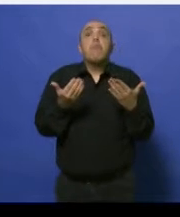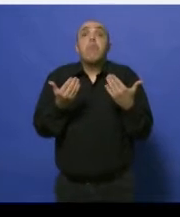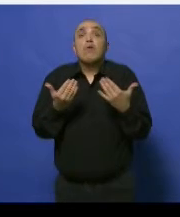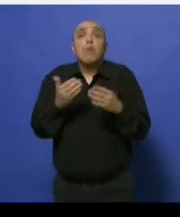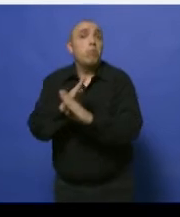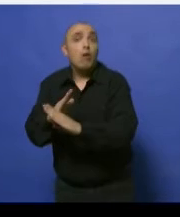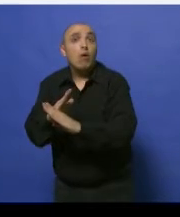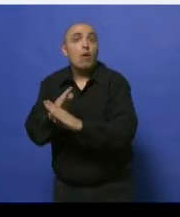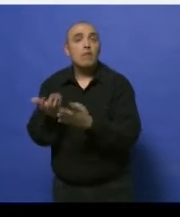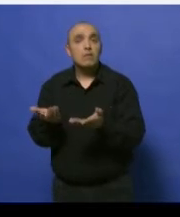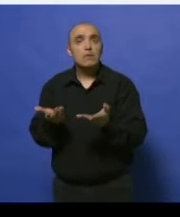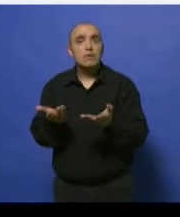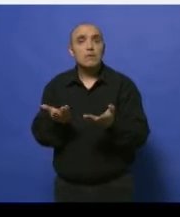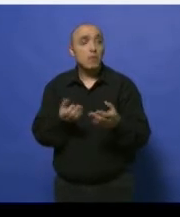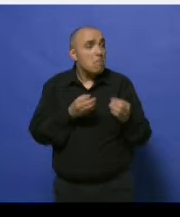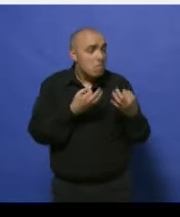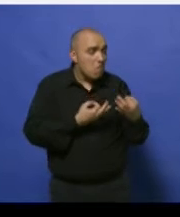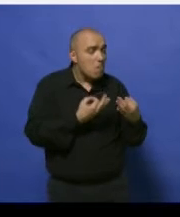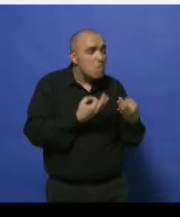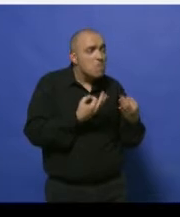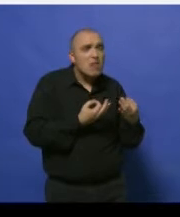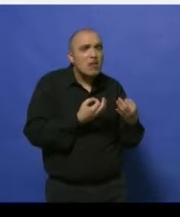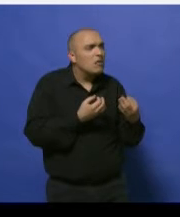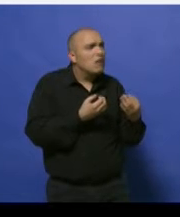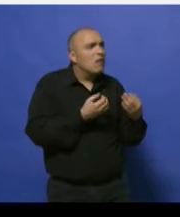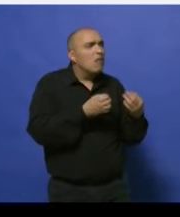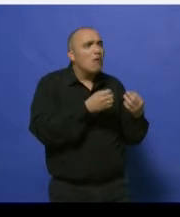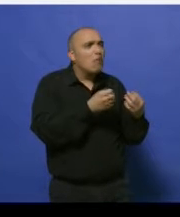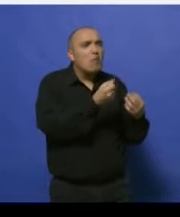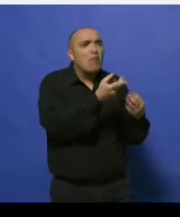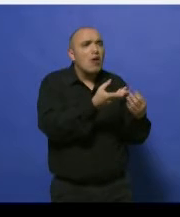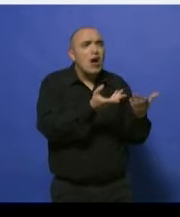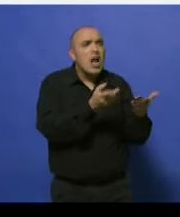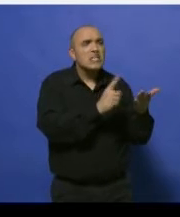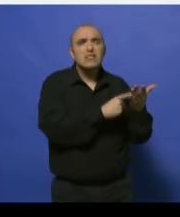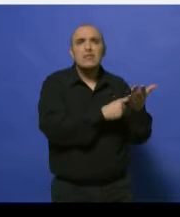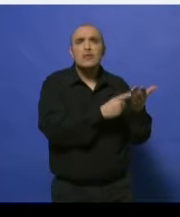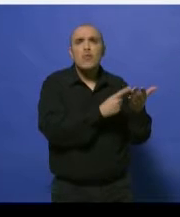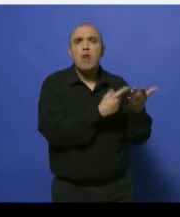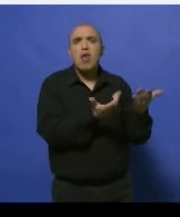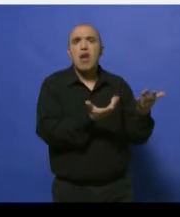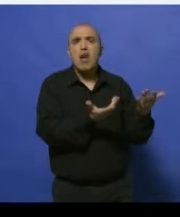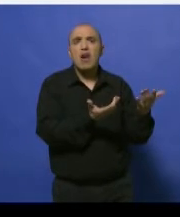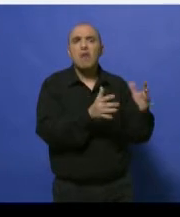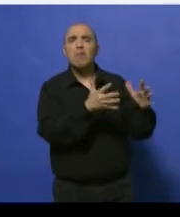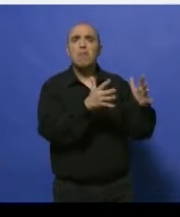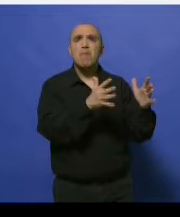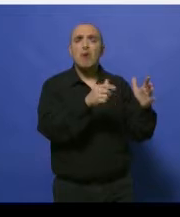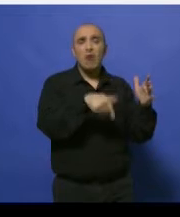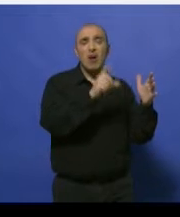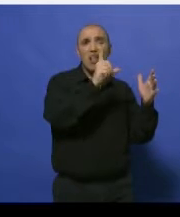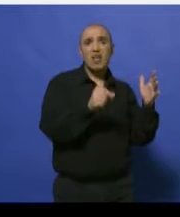bien, hasta bien, ahora. Bien, bien, bien, perfecto. La verdad que, a ver, ¿qué cantidad de celulares es el estimativo que es, o el cálculo de lo que se están robando hoy en